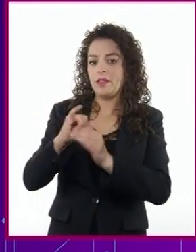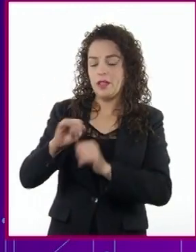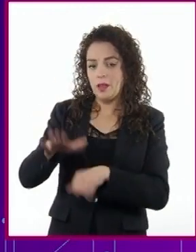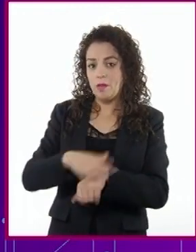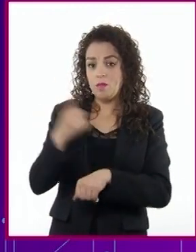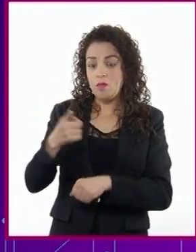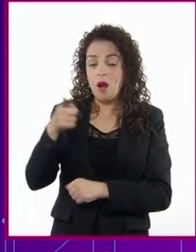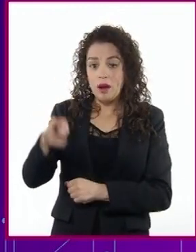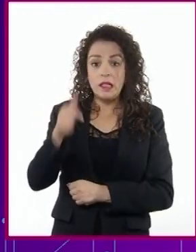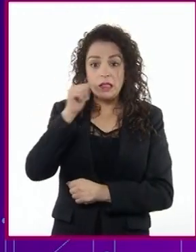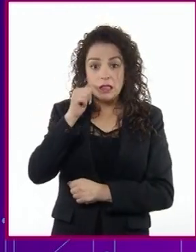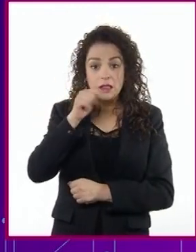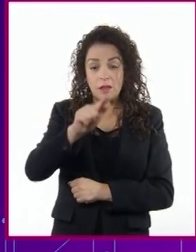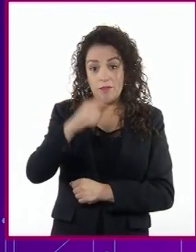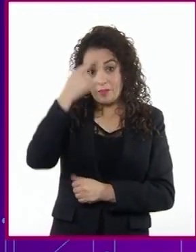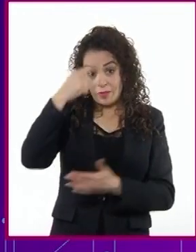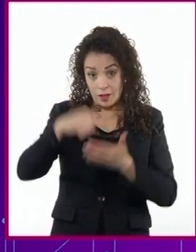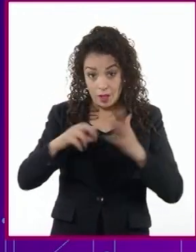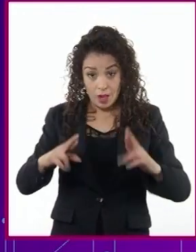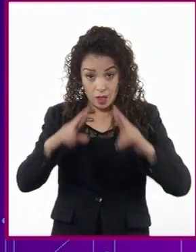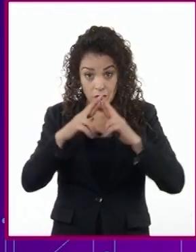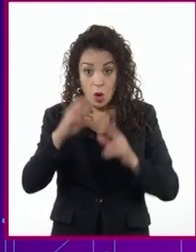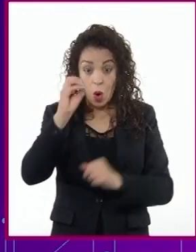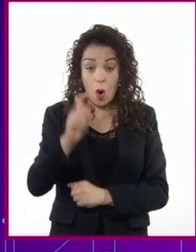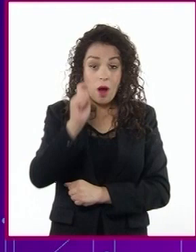creencias religiosas o su origen racial.